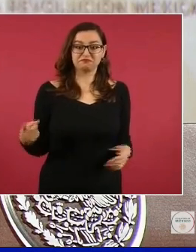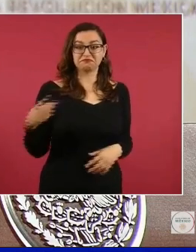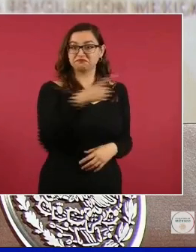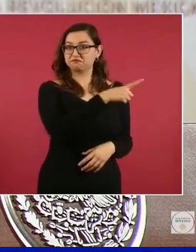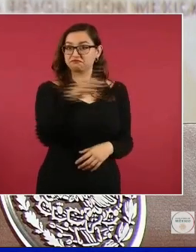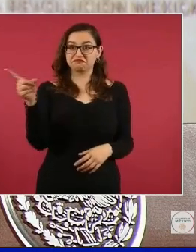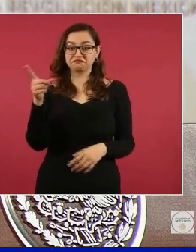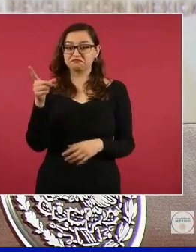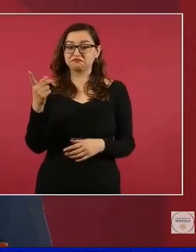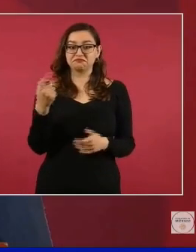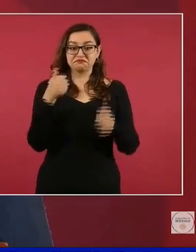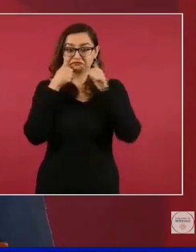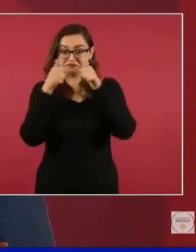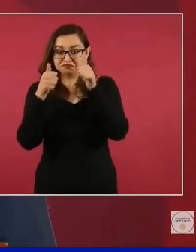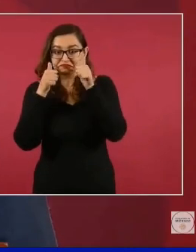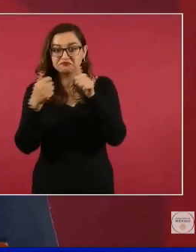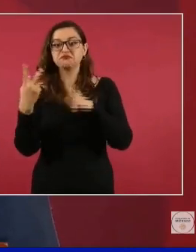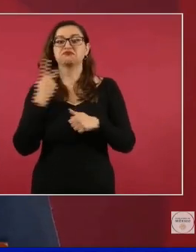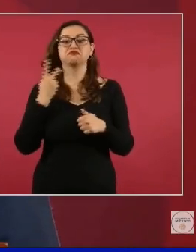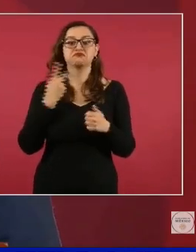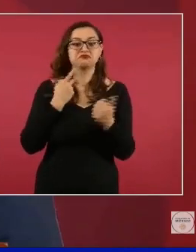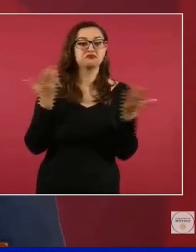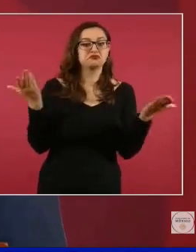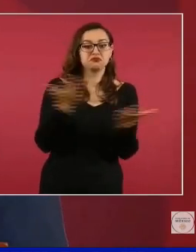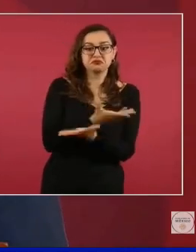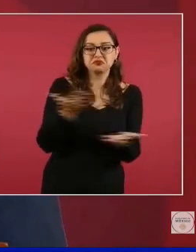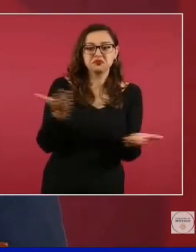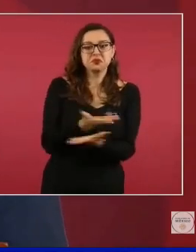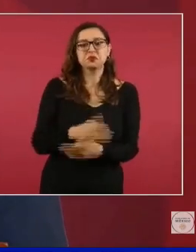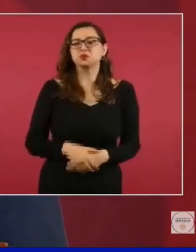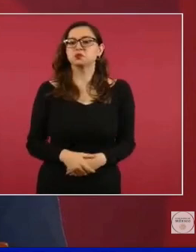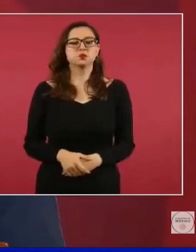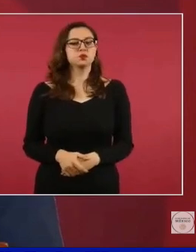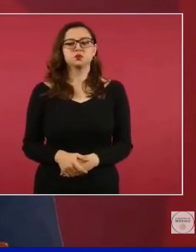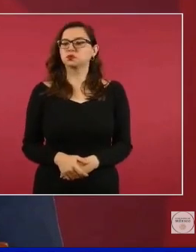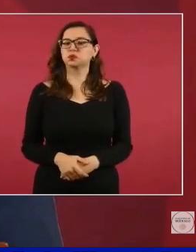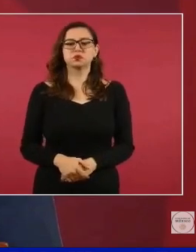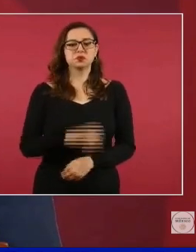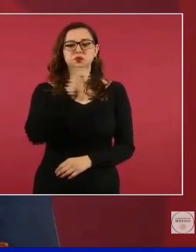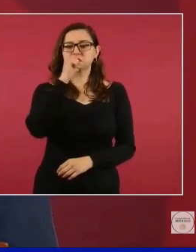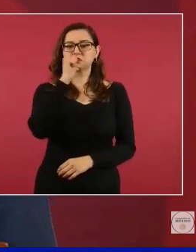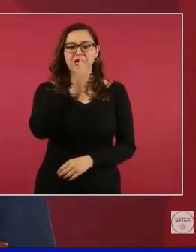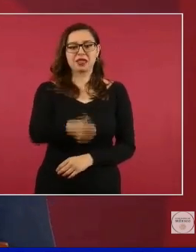atención suficiente ni de los gobiernos hegemónicos